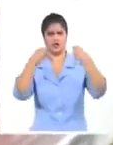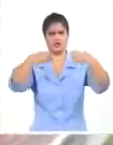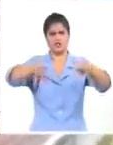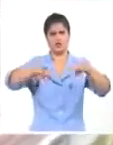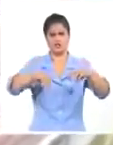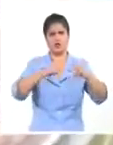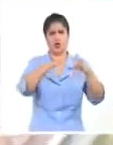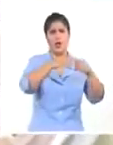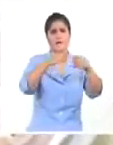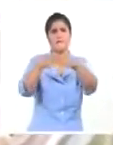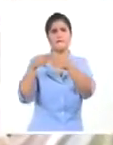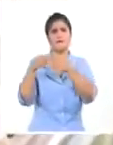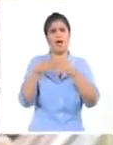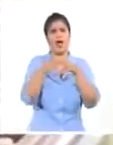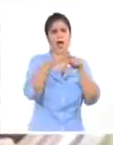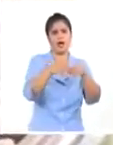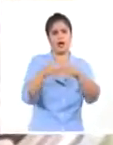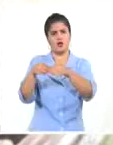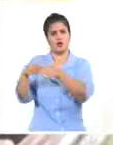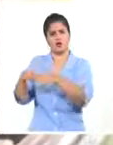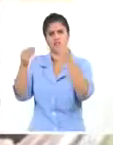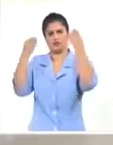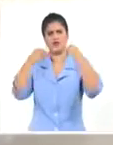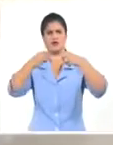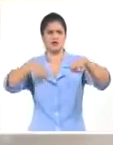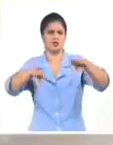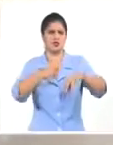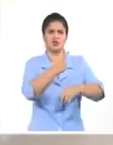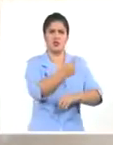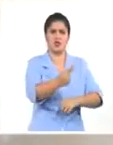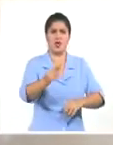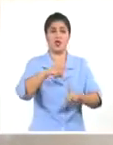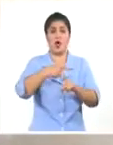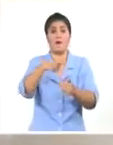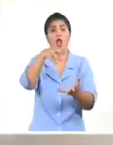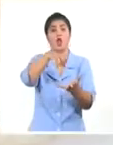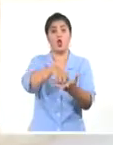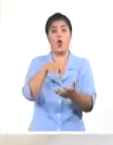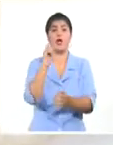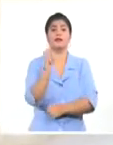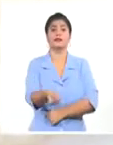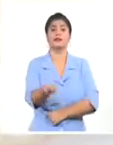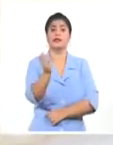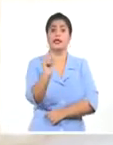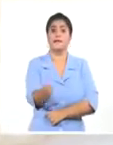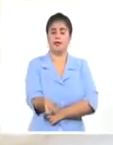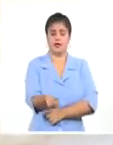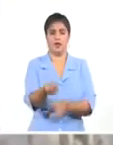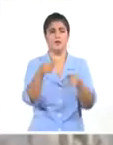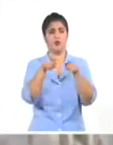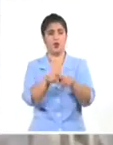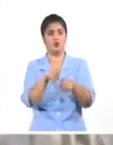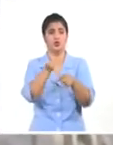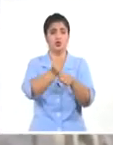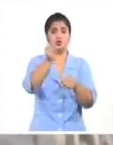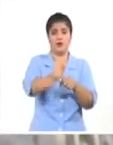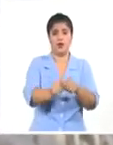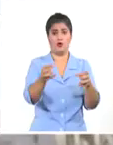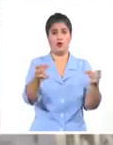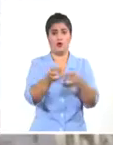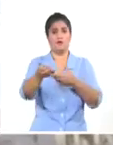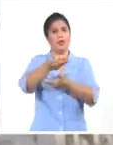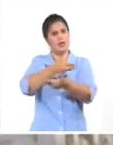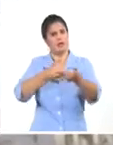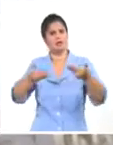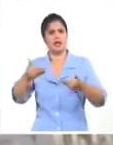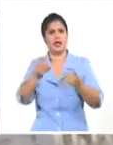las embarcaciones y también de la zona de pesca. Un encuentro similar sostuvo el dirigente con los trabajadores de la brigada perteneciente al